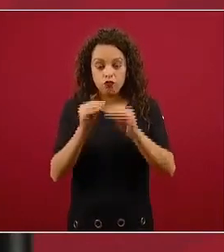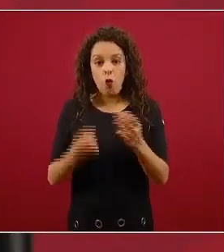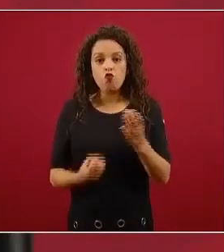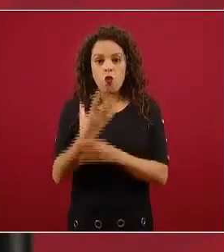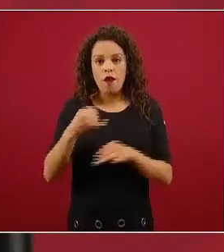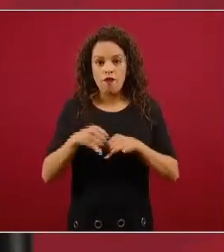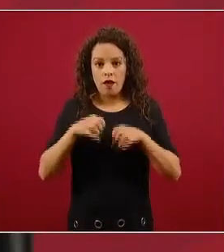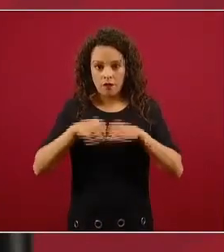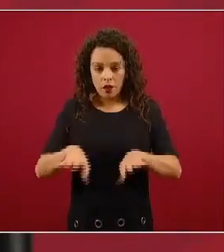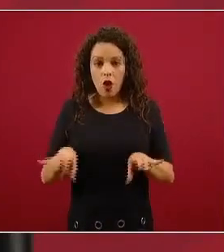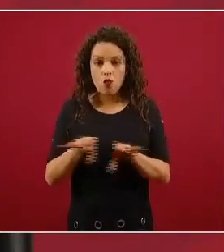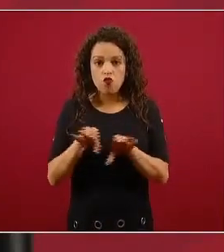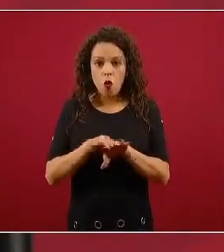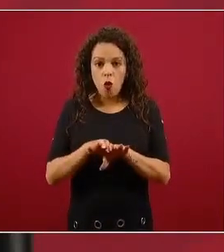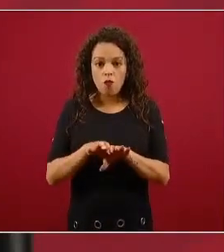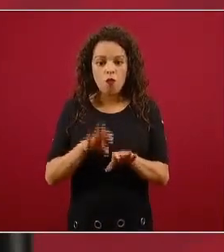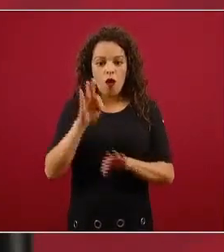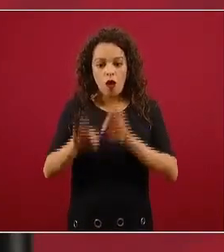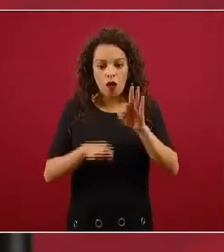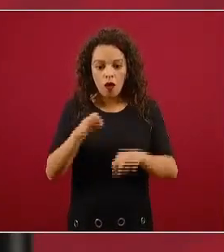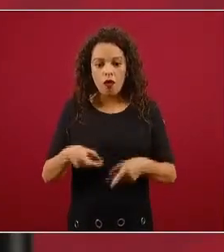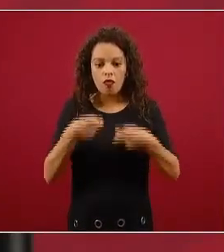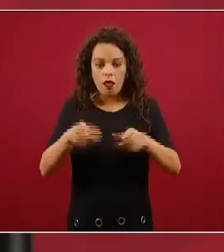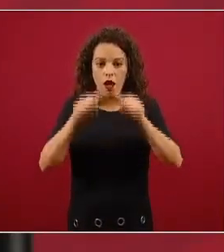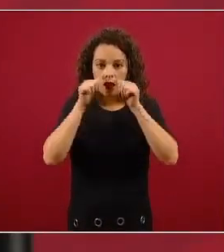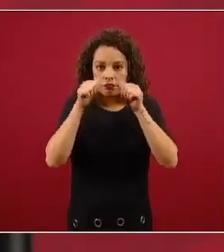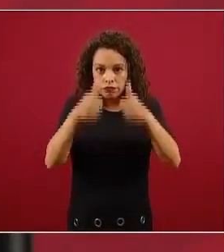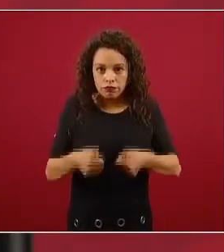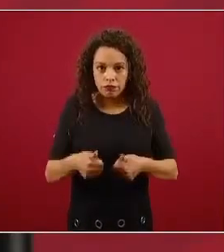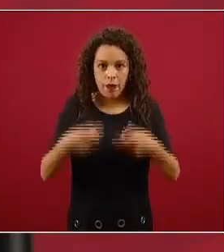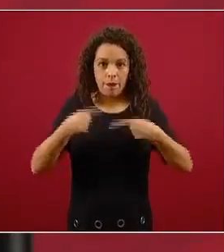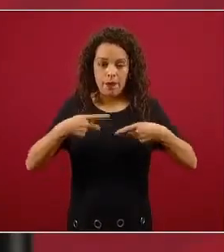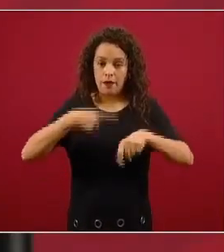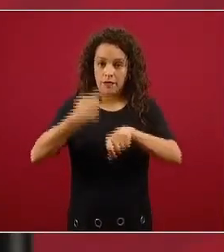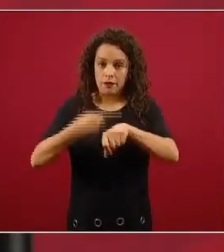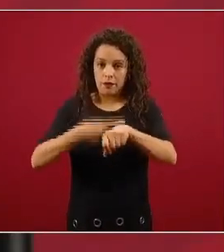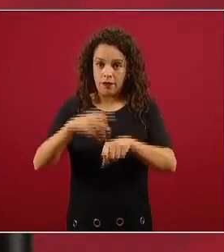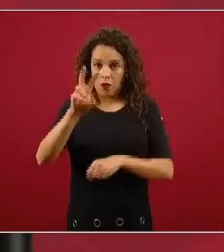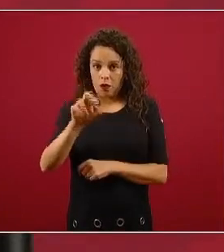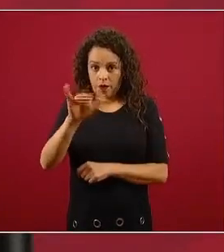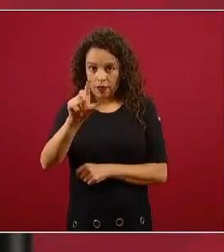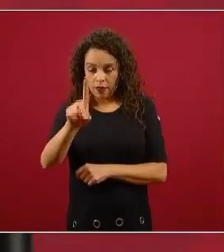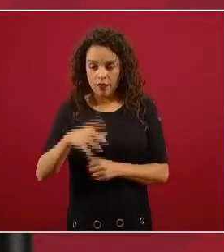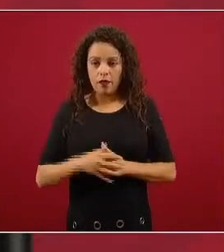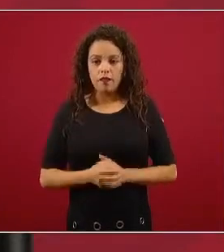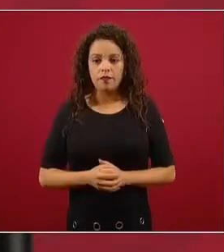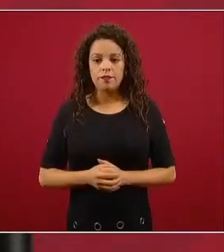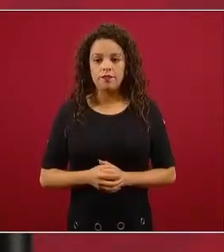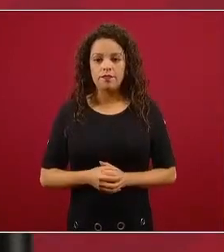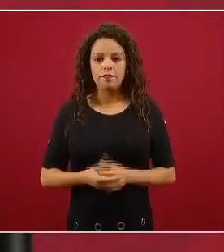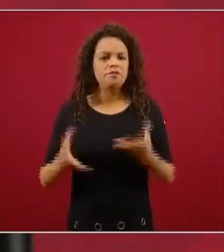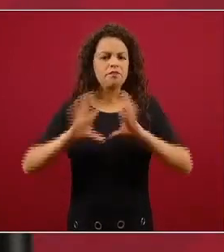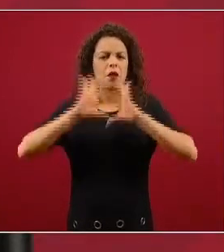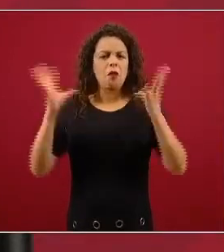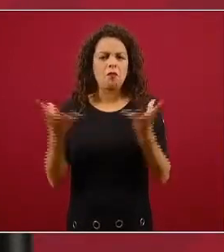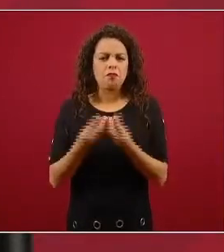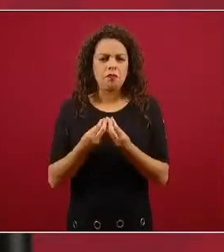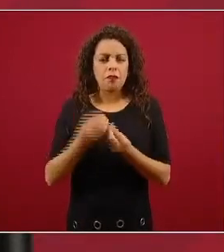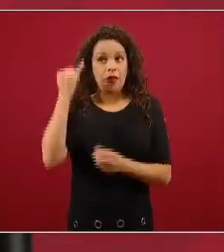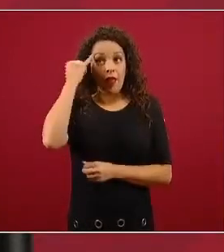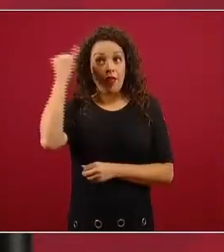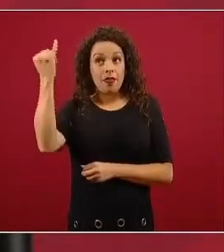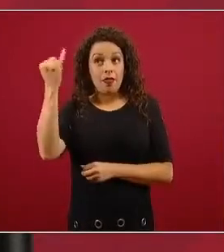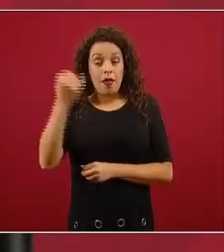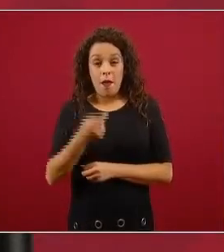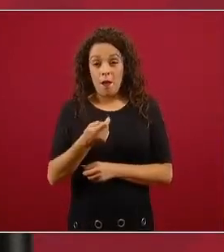a las personas con kobe cuáles son los tratamientos adecuados en términos generales y como idea principal